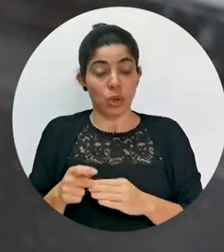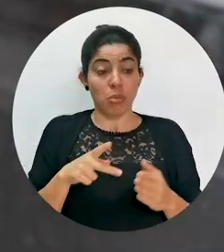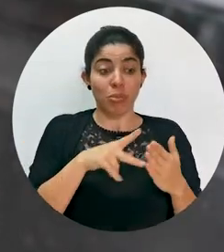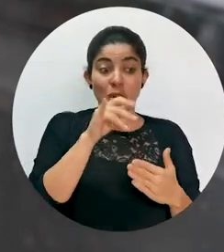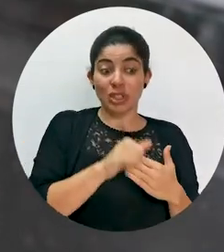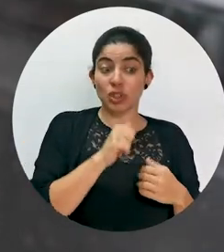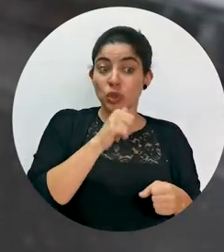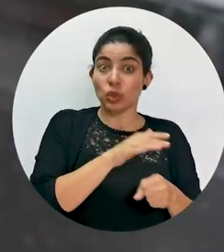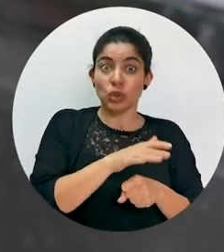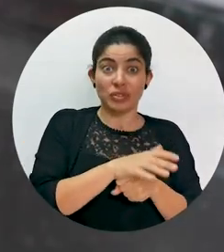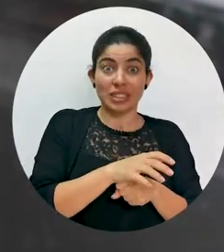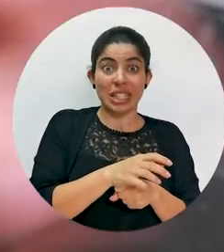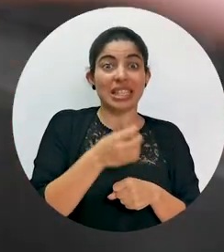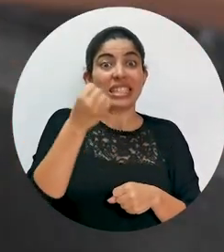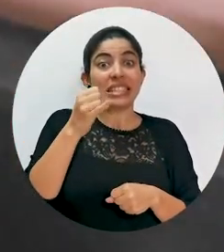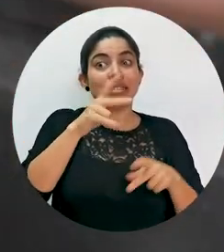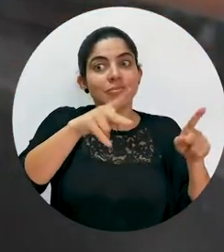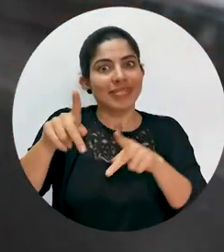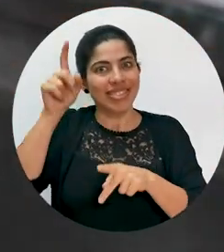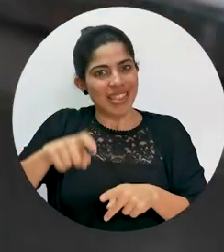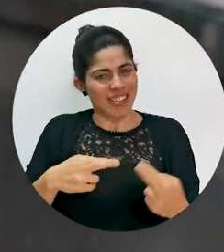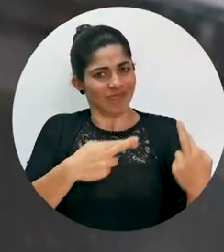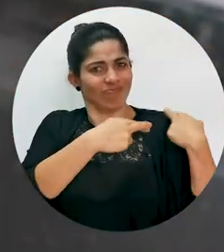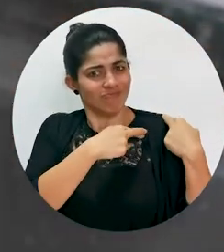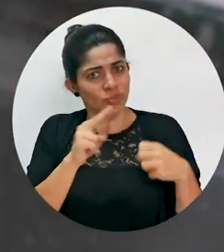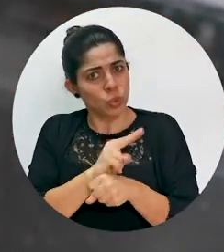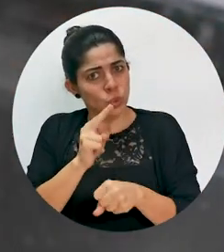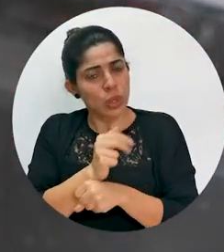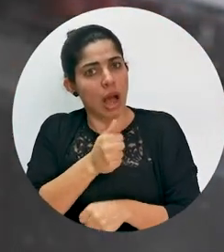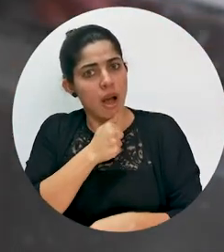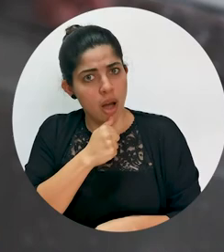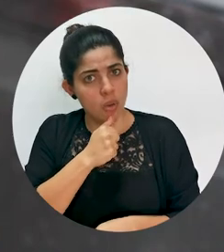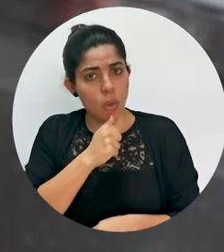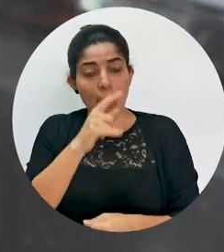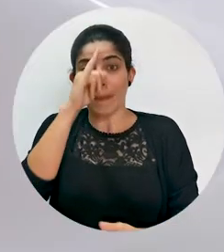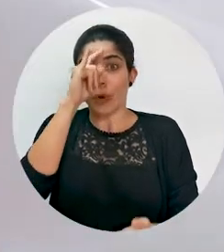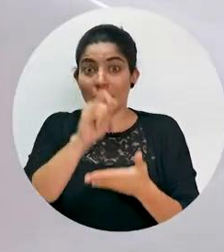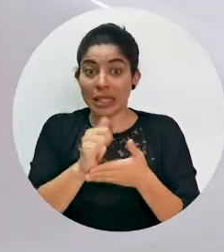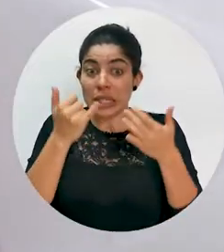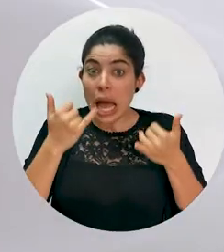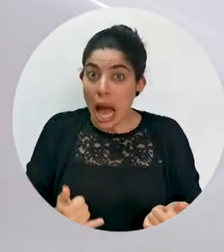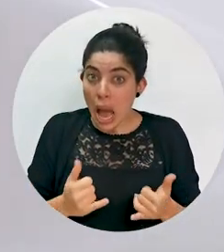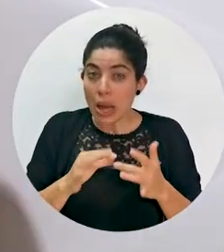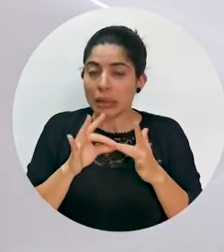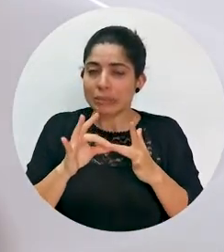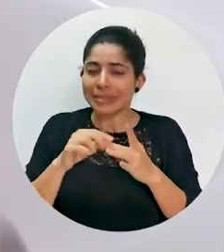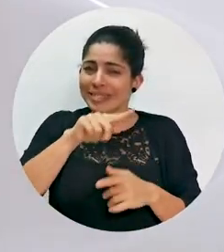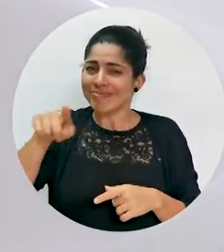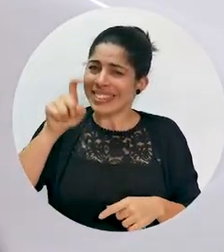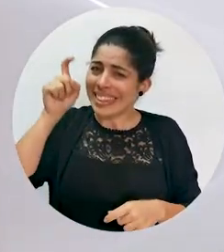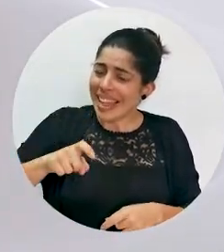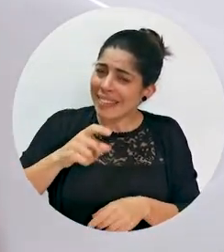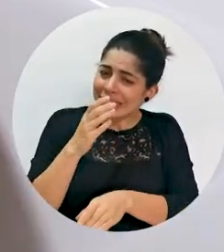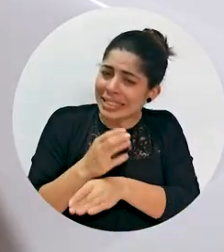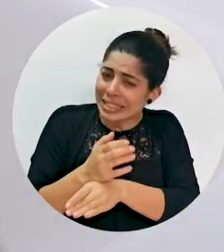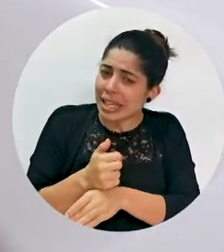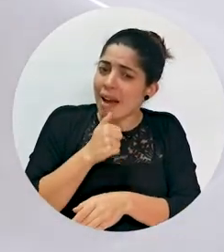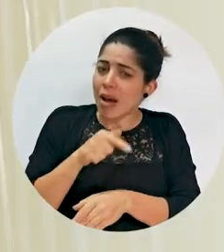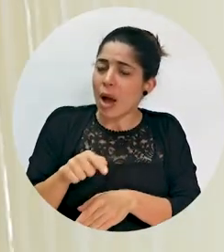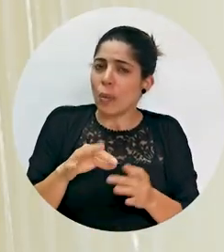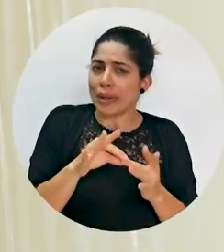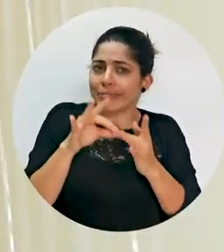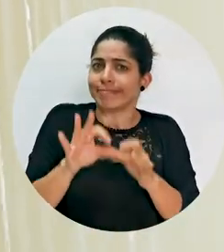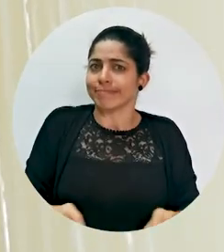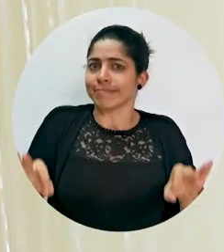resultan insuficientes si todas y todos no hacemos un uso responsable del agua. Por eso, y ahora más que nunca, debemos cuidarla como un